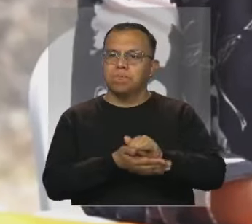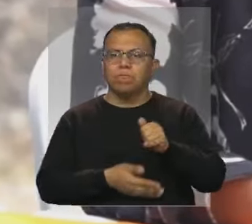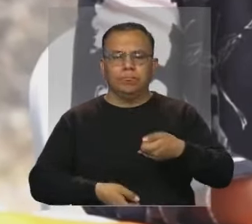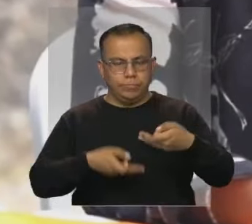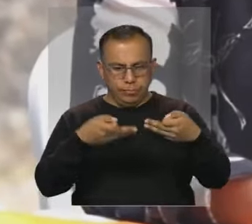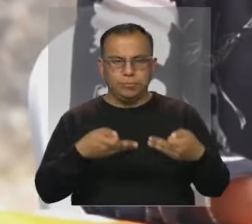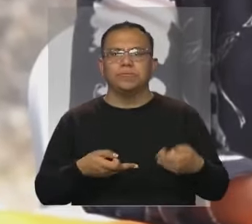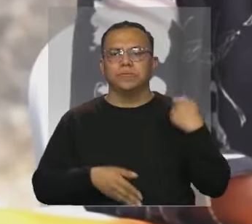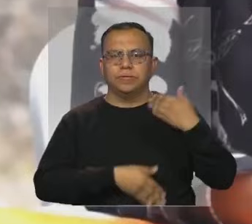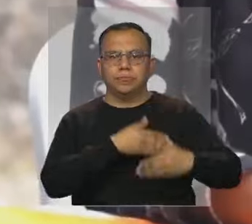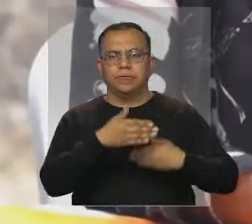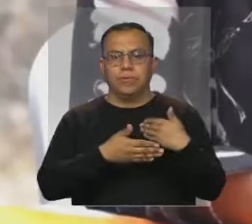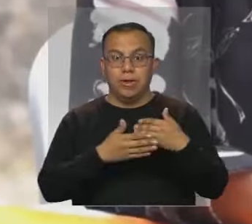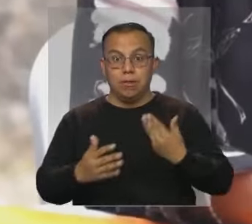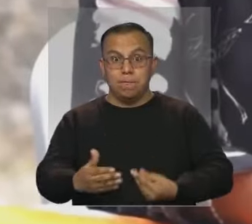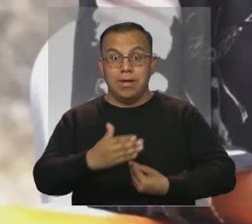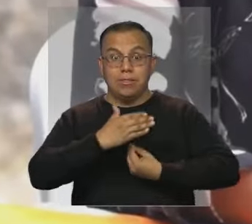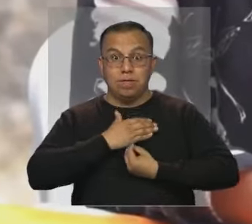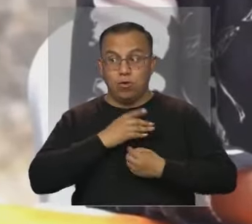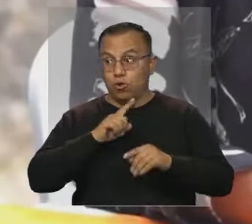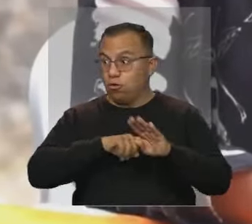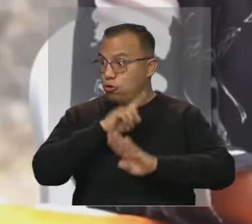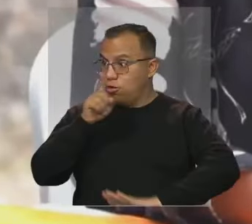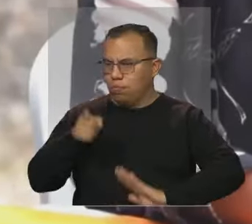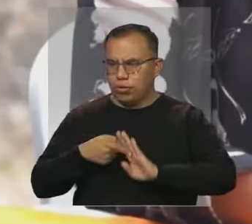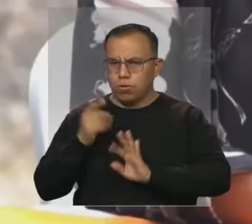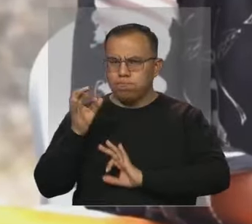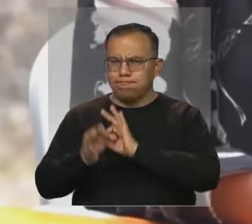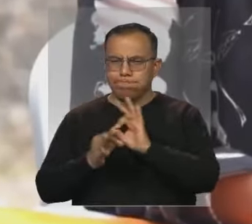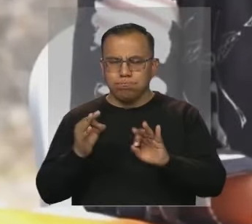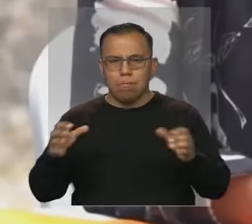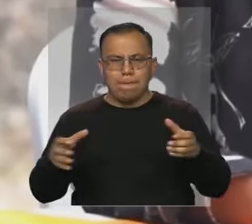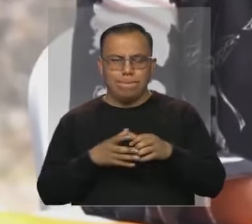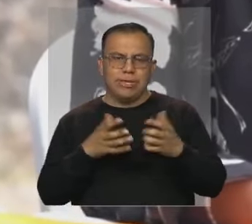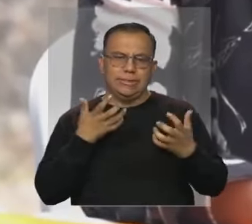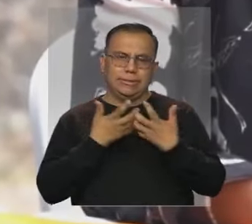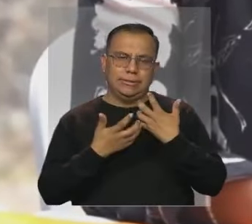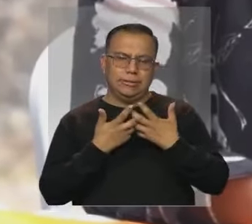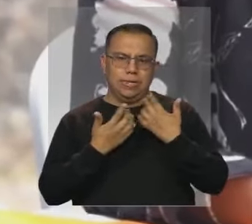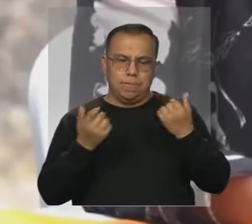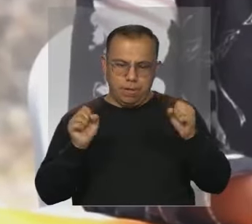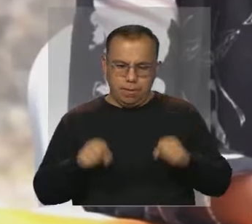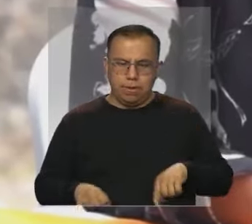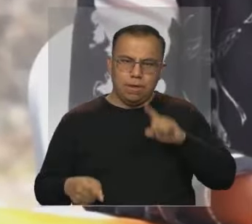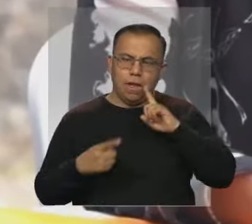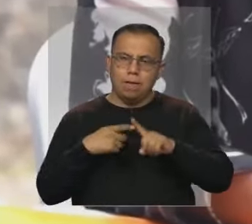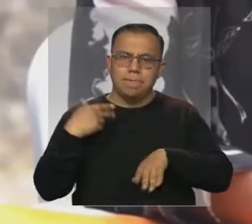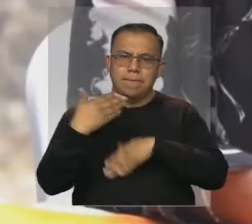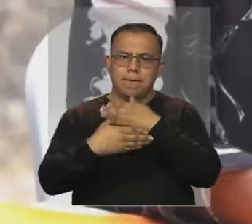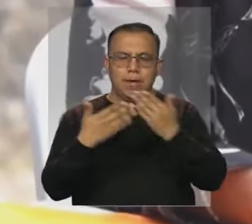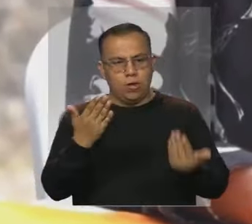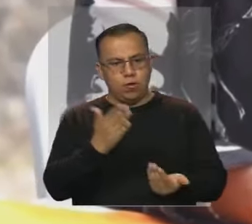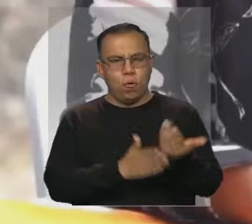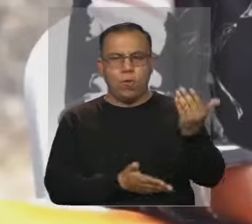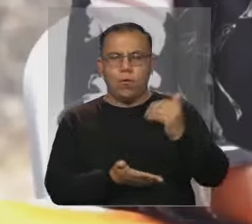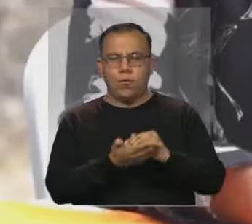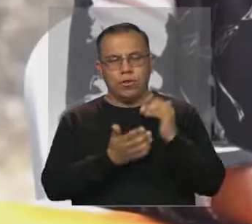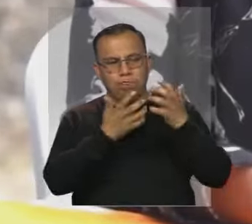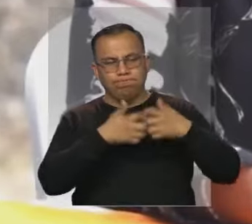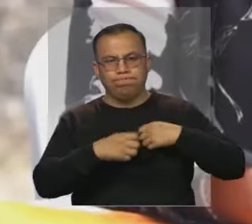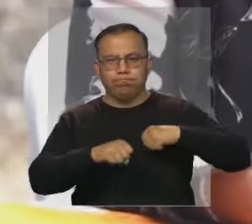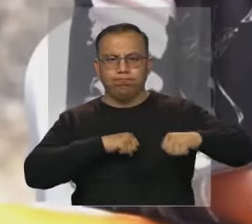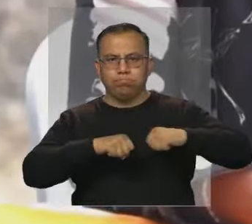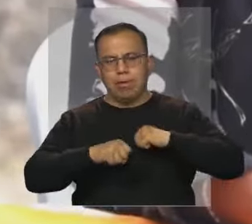garantizar que ese patrimonio de los colombianos se preserve y al momento que se reactive el sistema podamos tener nuevamente operando